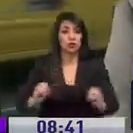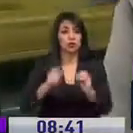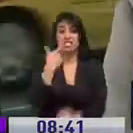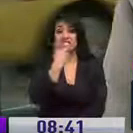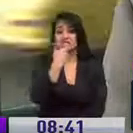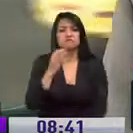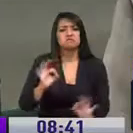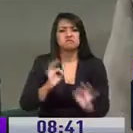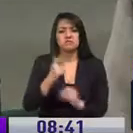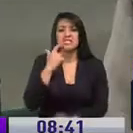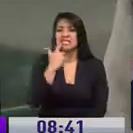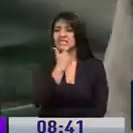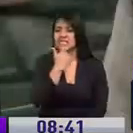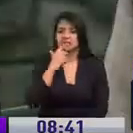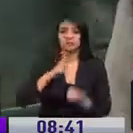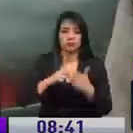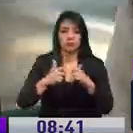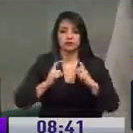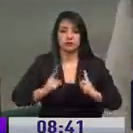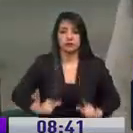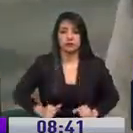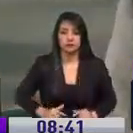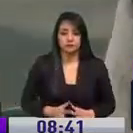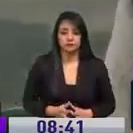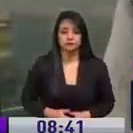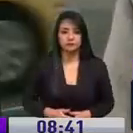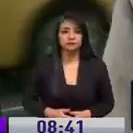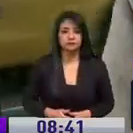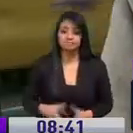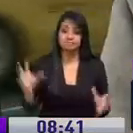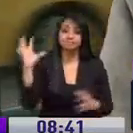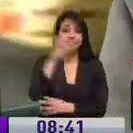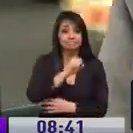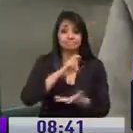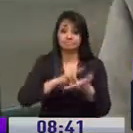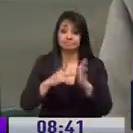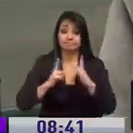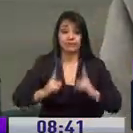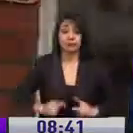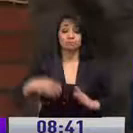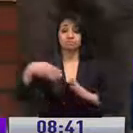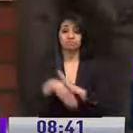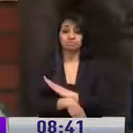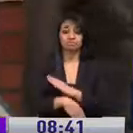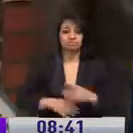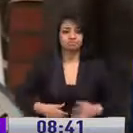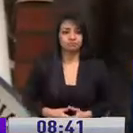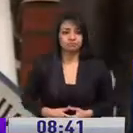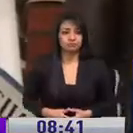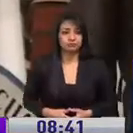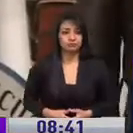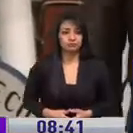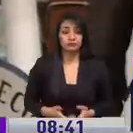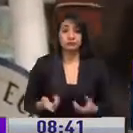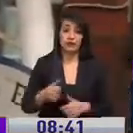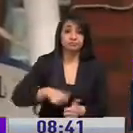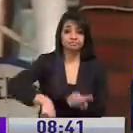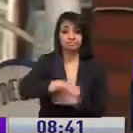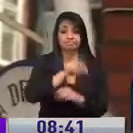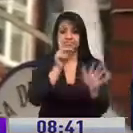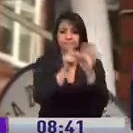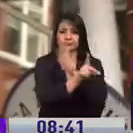odontológica, porque tiene problemas también en su salud dental y evidentemente esto ha deteriorado enormemente. Con respecto a las acciones legales a tomar